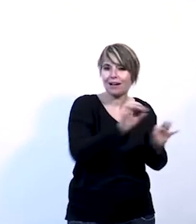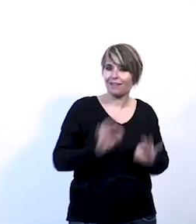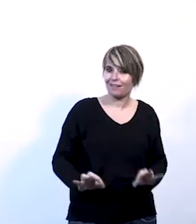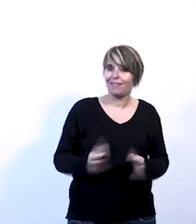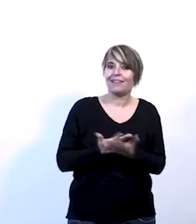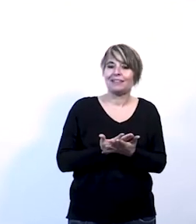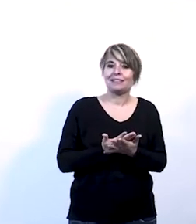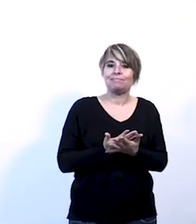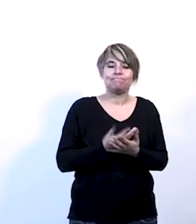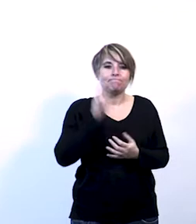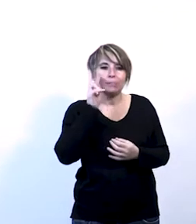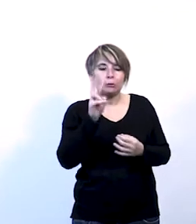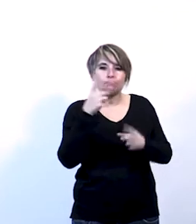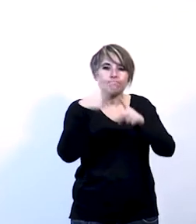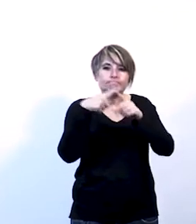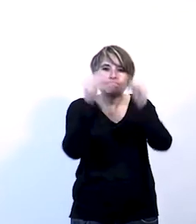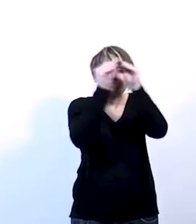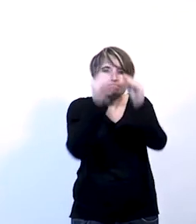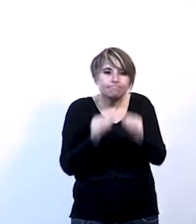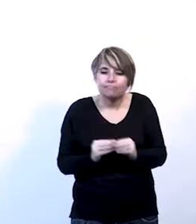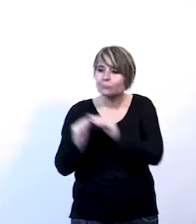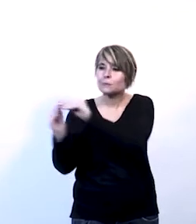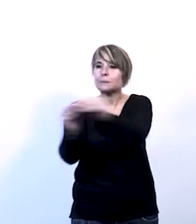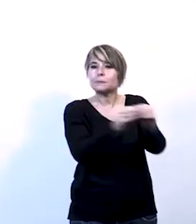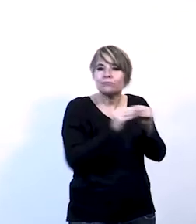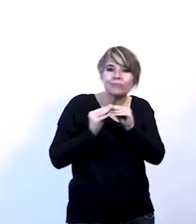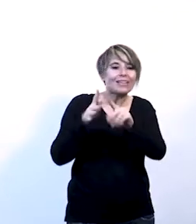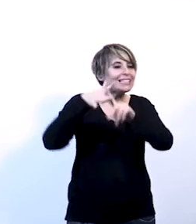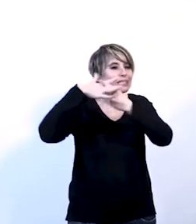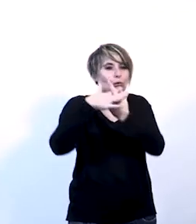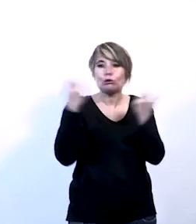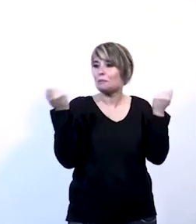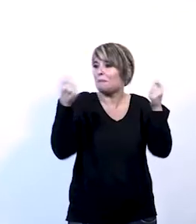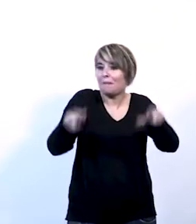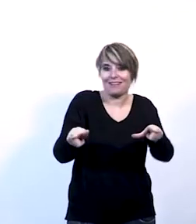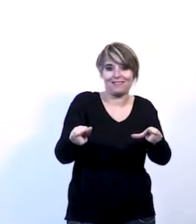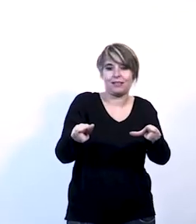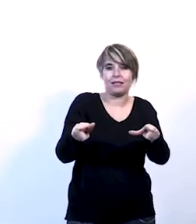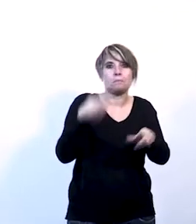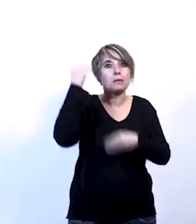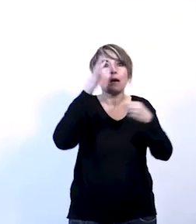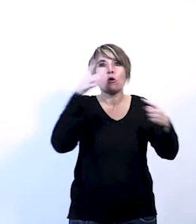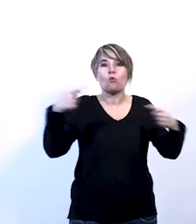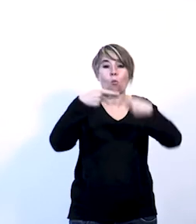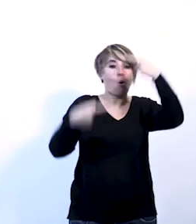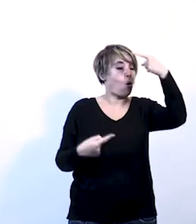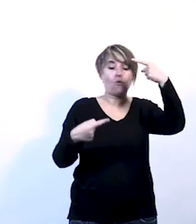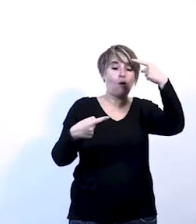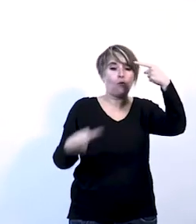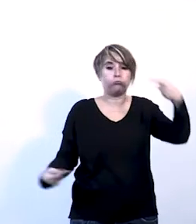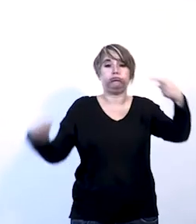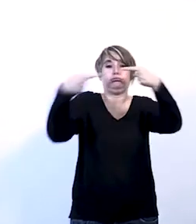Hay muchas más cosas que estamos viviendo, situaciones casi similares de lo que creemos. Lo que nos